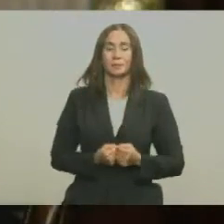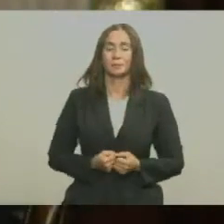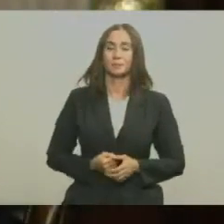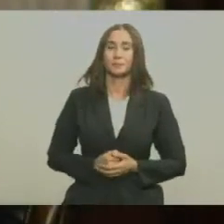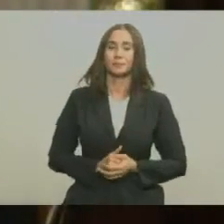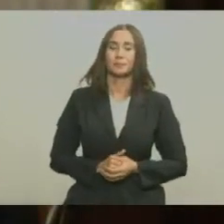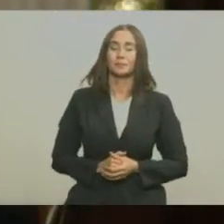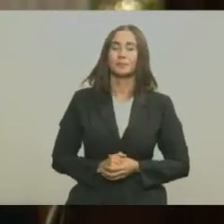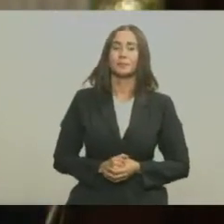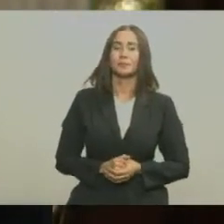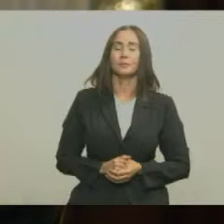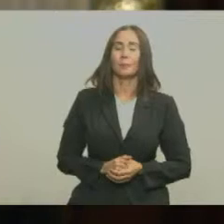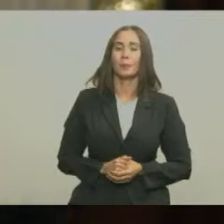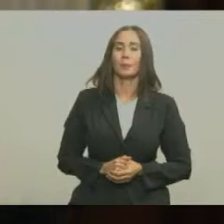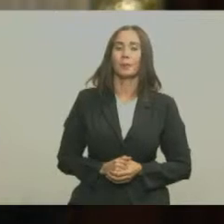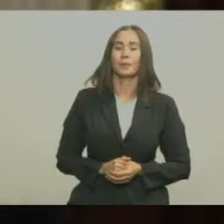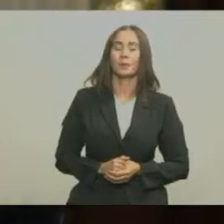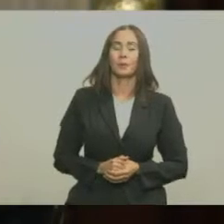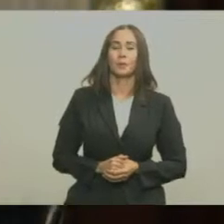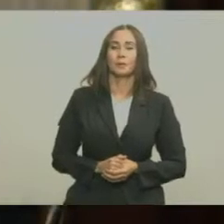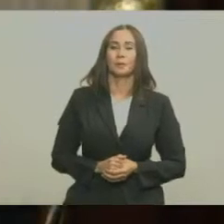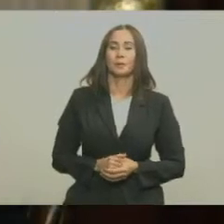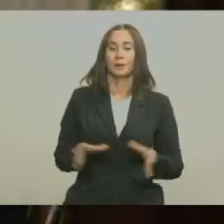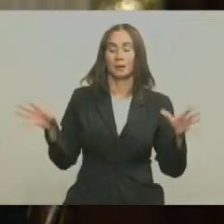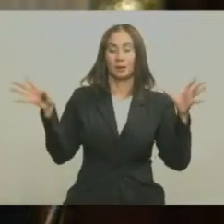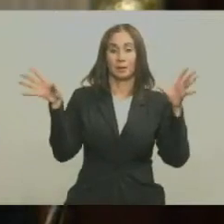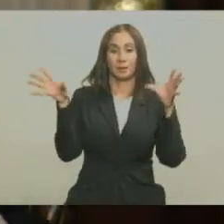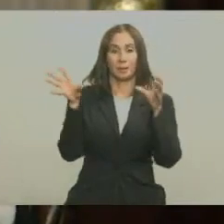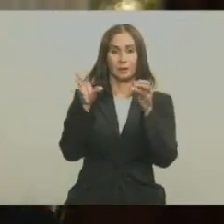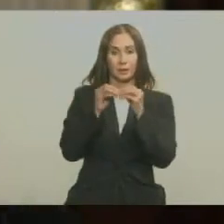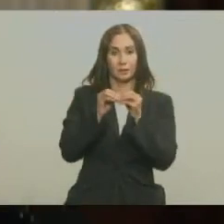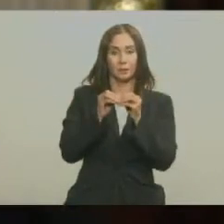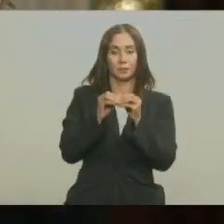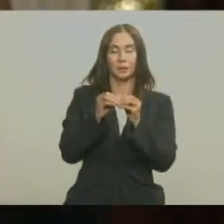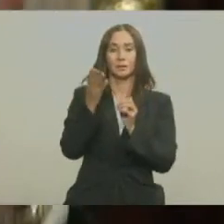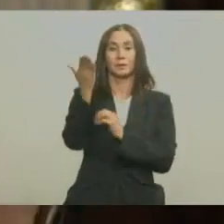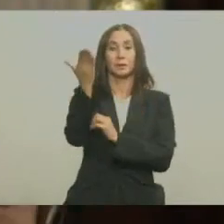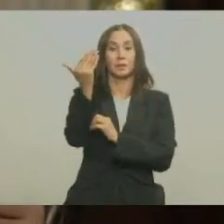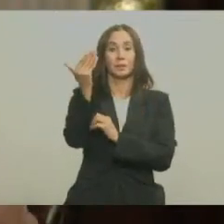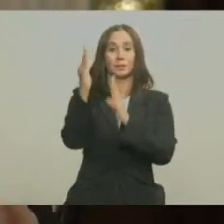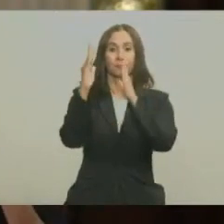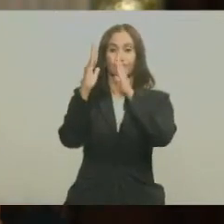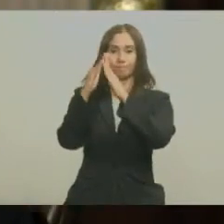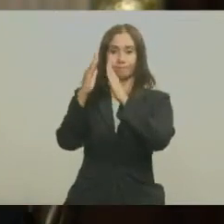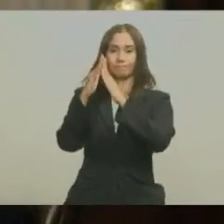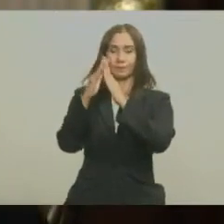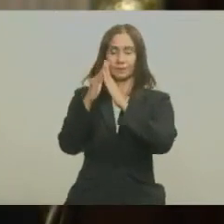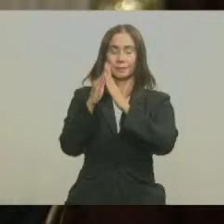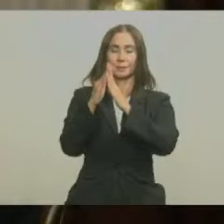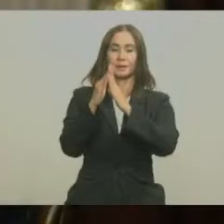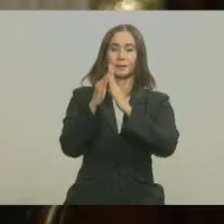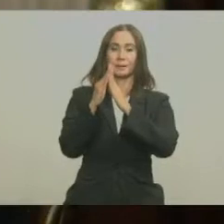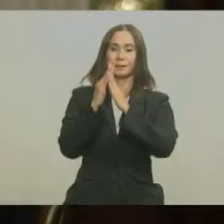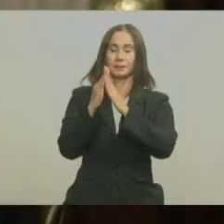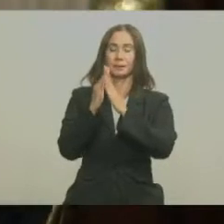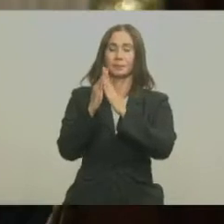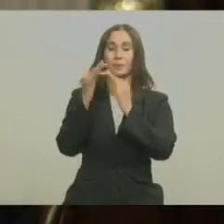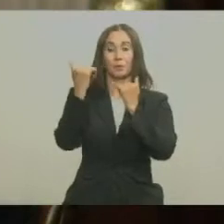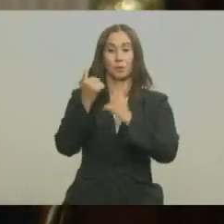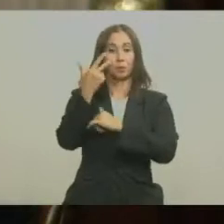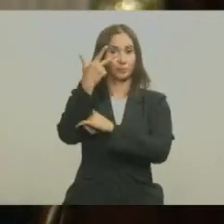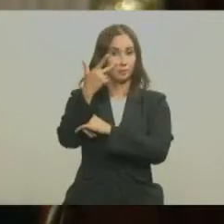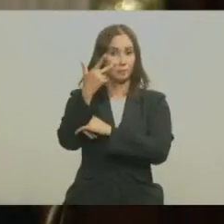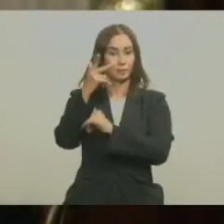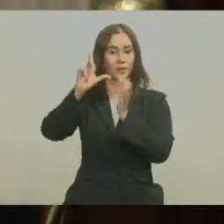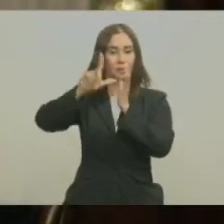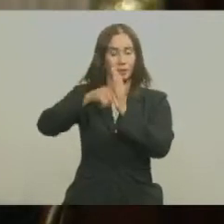funcionando hoy. O sea que tendríamos entonces 15 casas de acogida cuando apenas hoy tenemos 3. Y esto